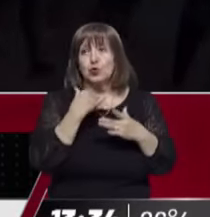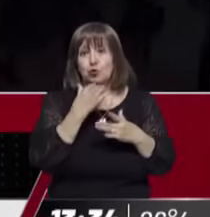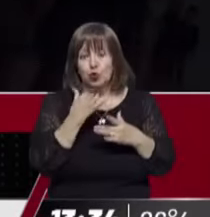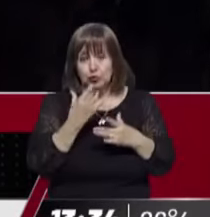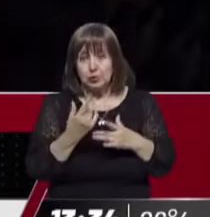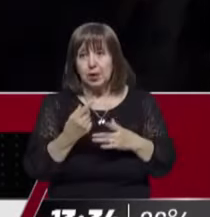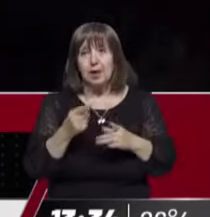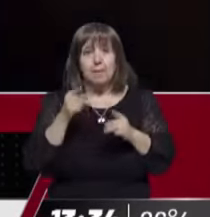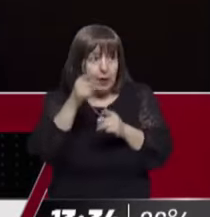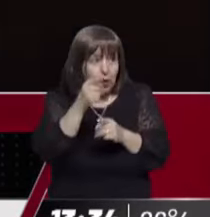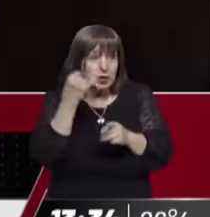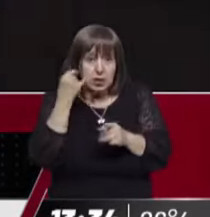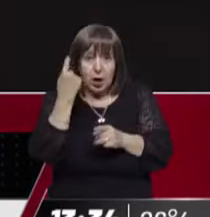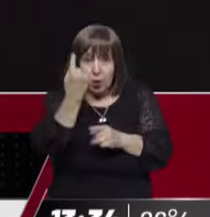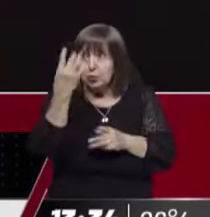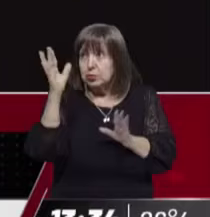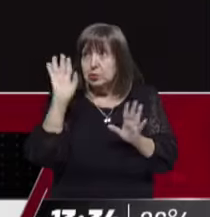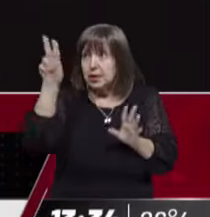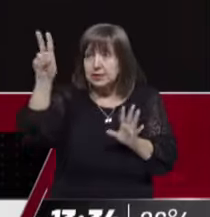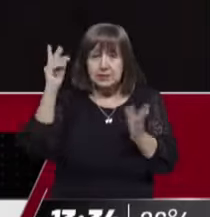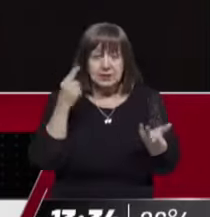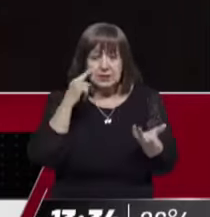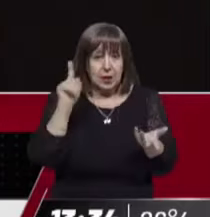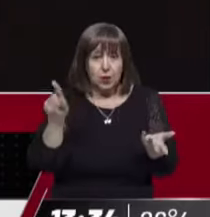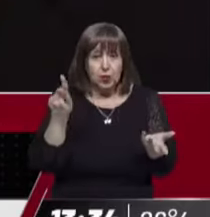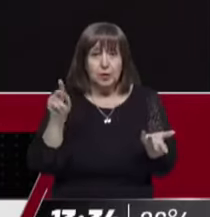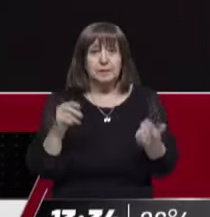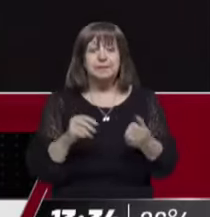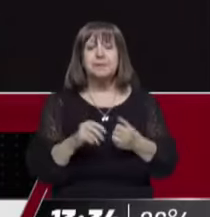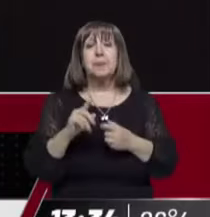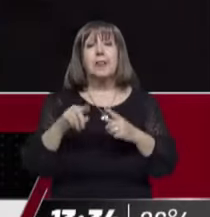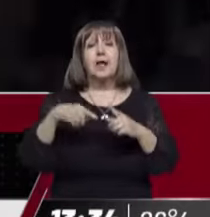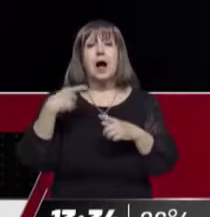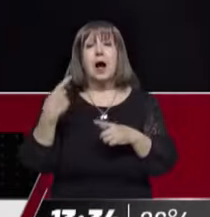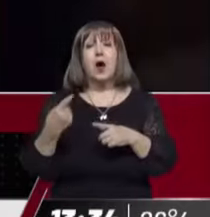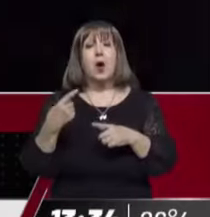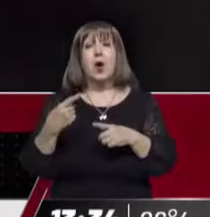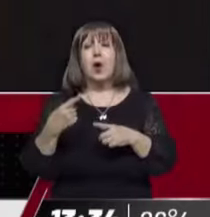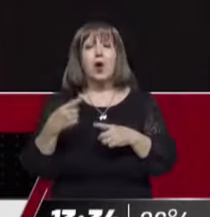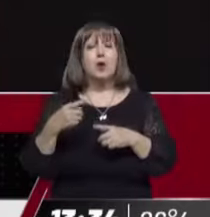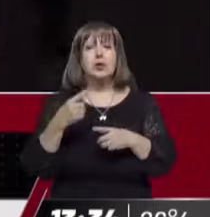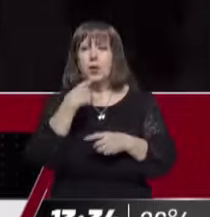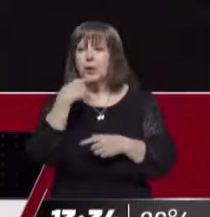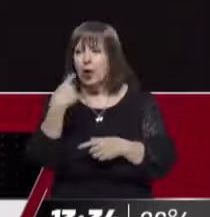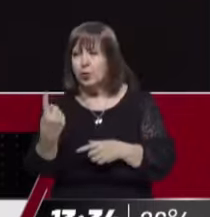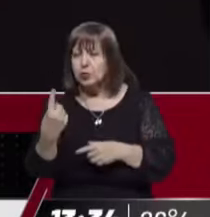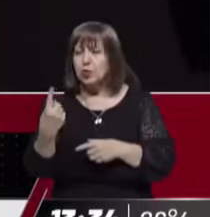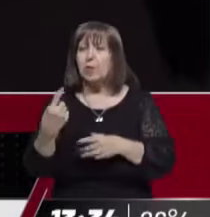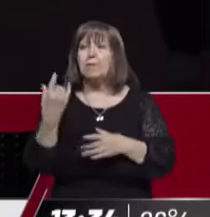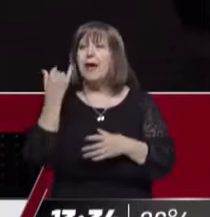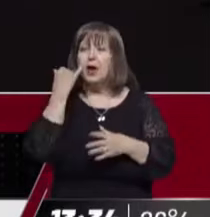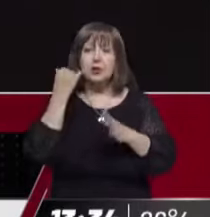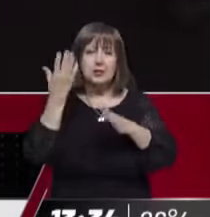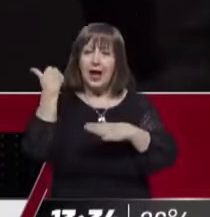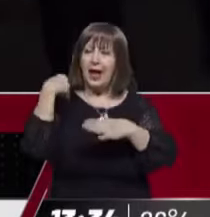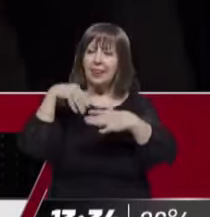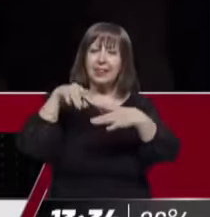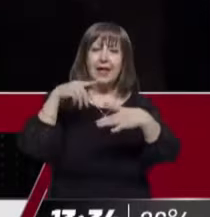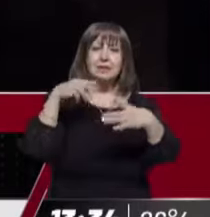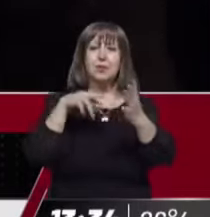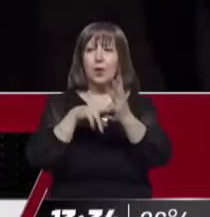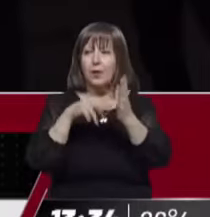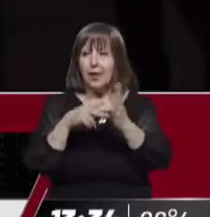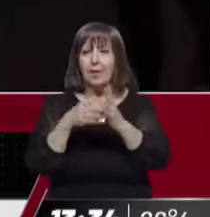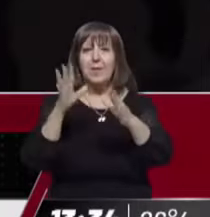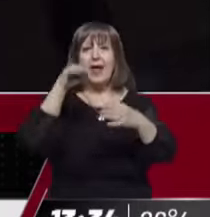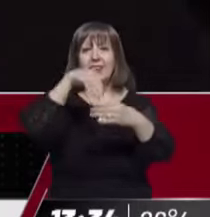¿Hubo otros casos, por ejemplo, denunciados que no se haya hecho nada desde el colegio? ¿Ha pasado? Sí, sí, sí ha pasado. De hecho, han habido varios reclamos